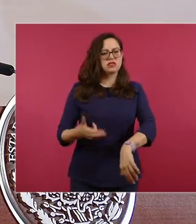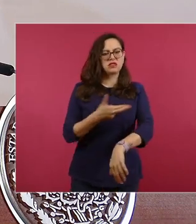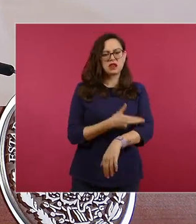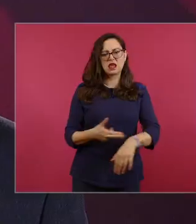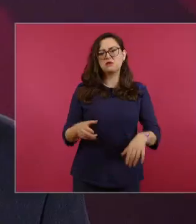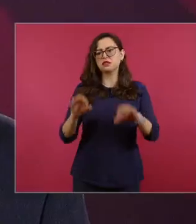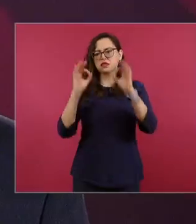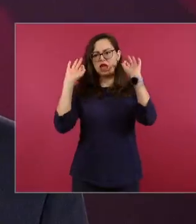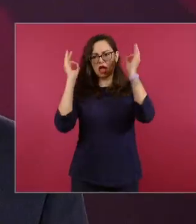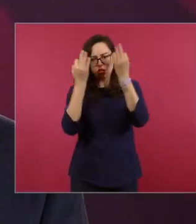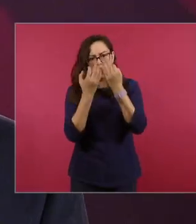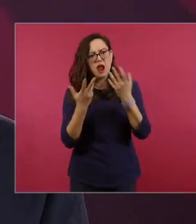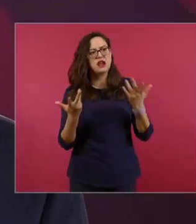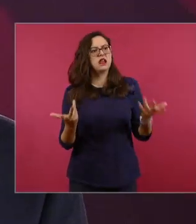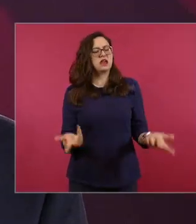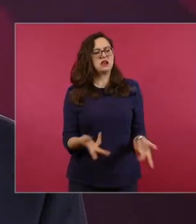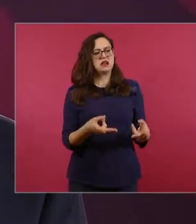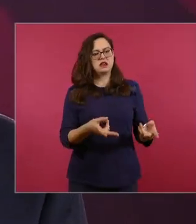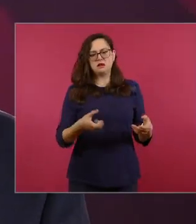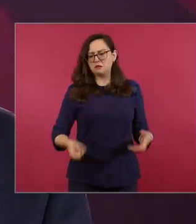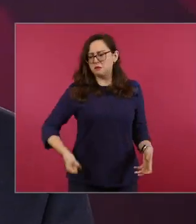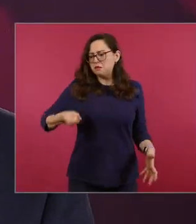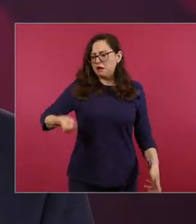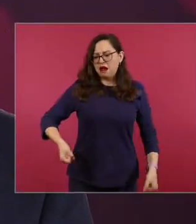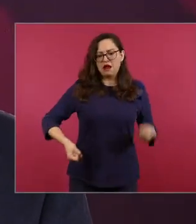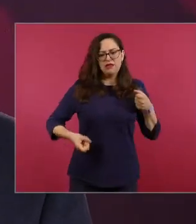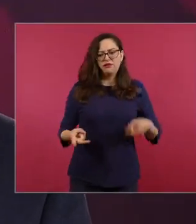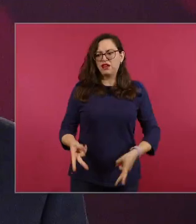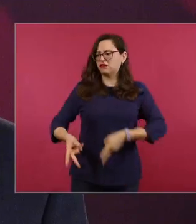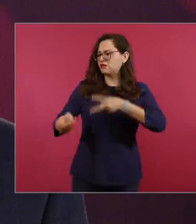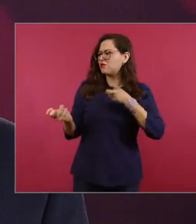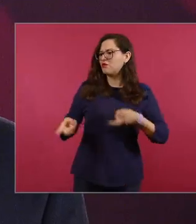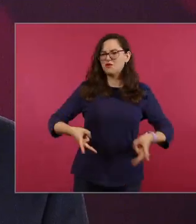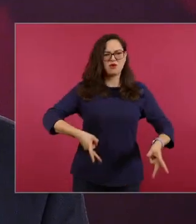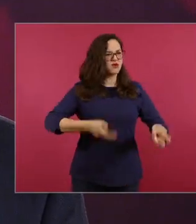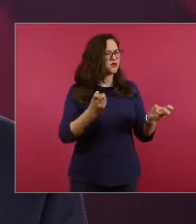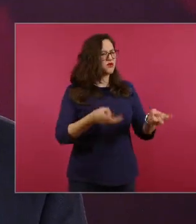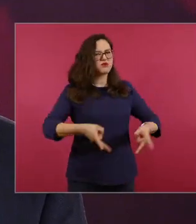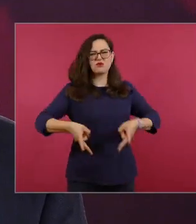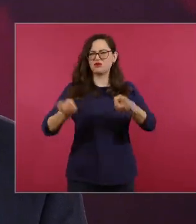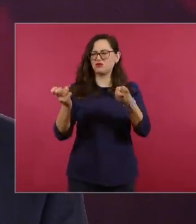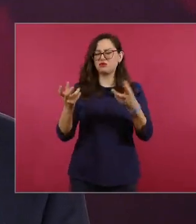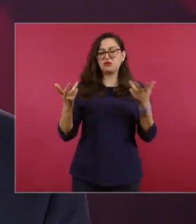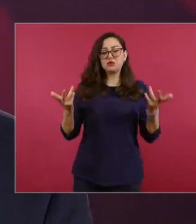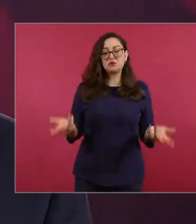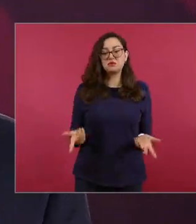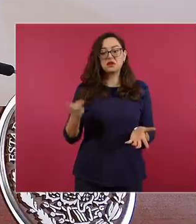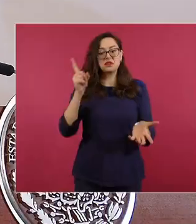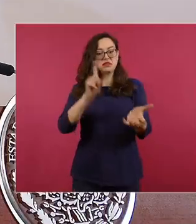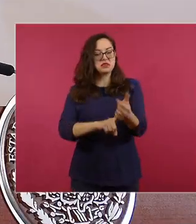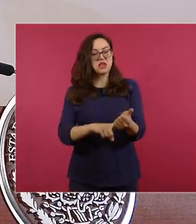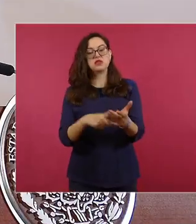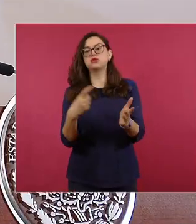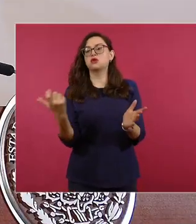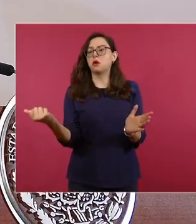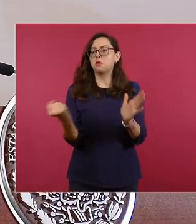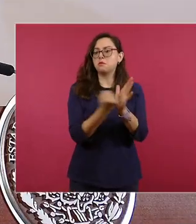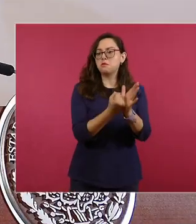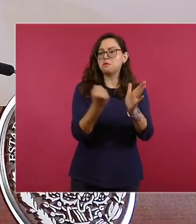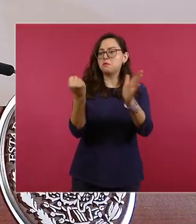equipaje, robo de maletas, y las aerolíneas que hacían su voluntad a costa del